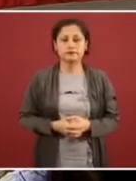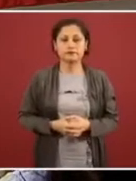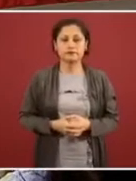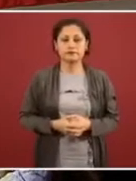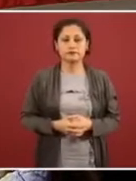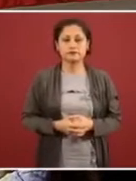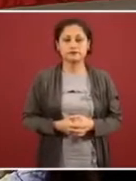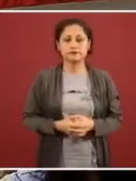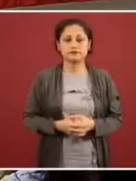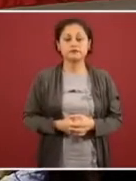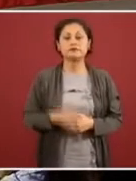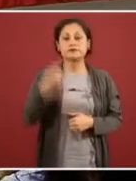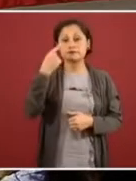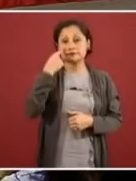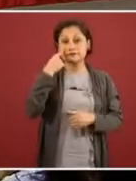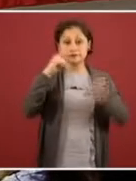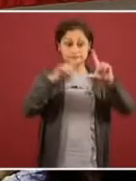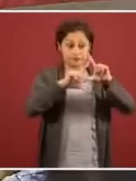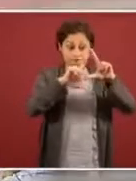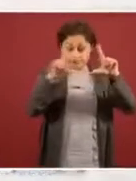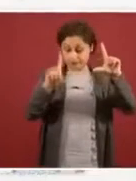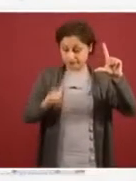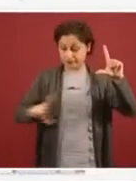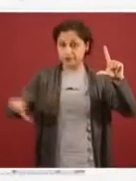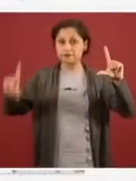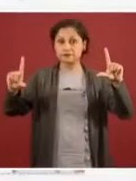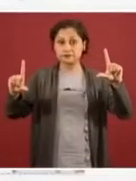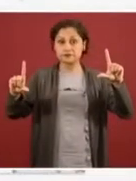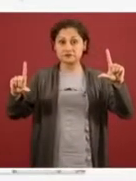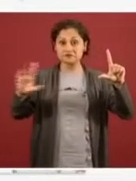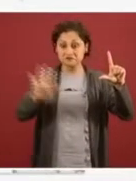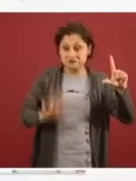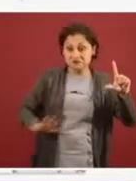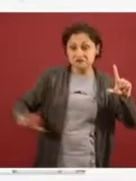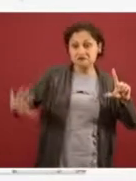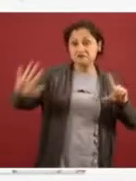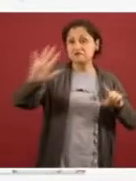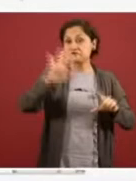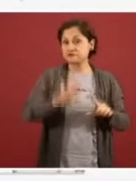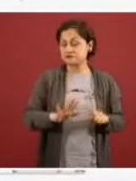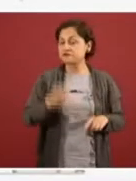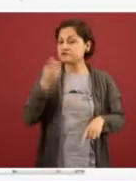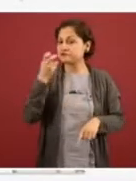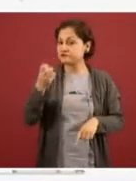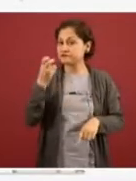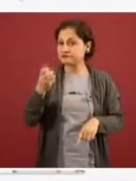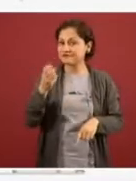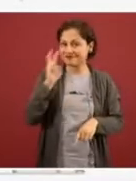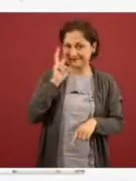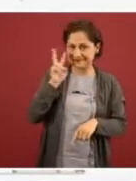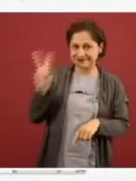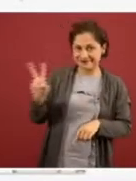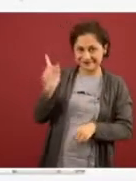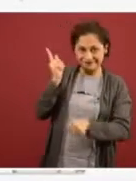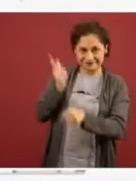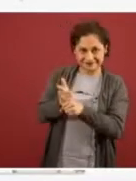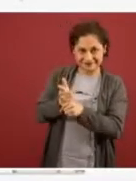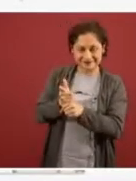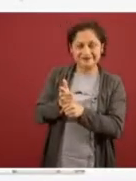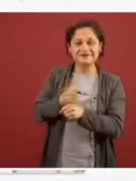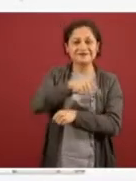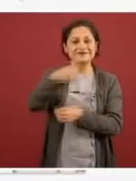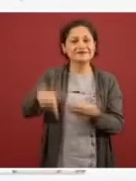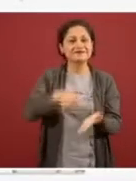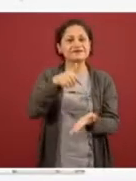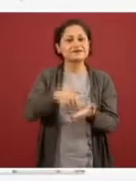Aquí, en una porción muy importante del territorio nacional, ustedes pueden reconocer por la geografía